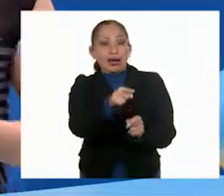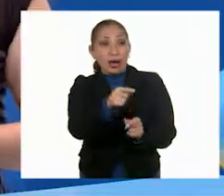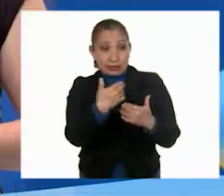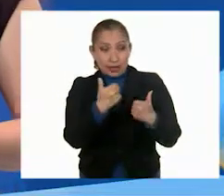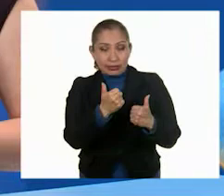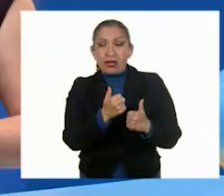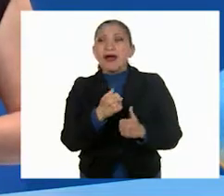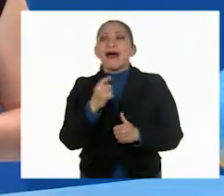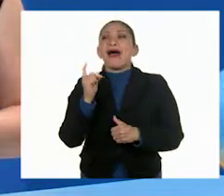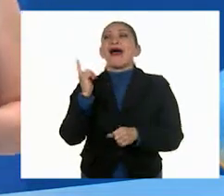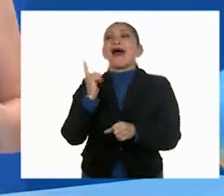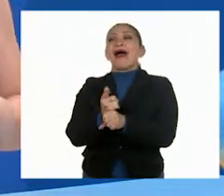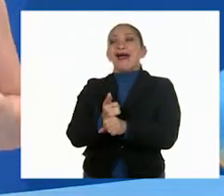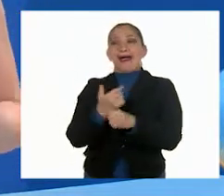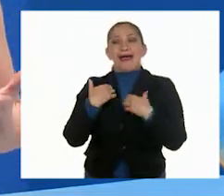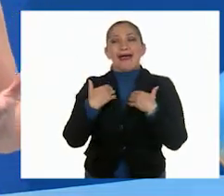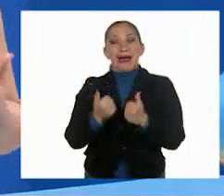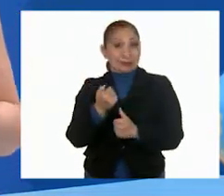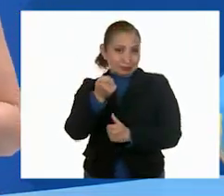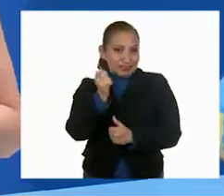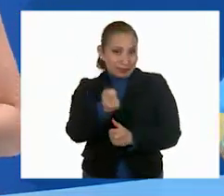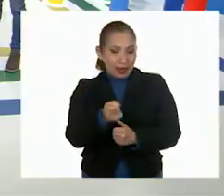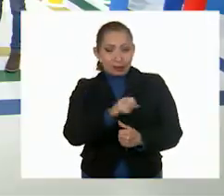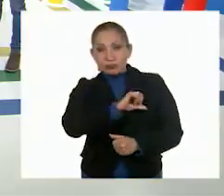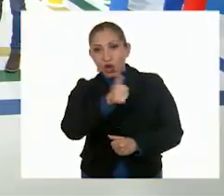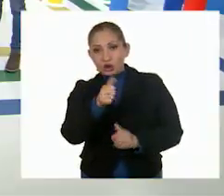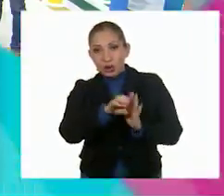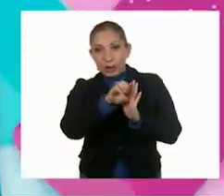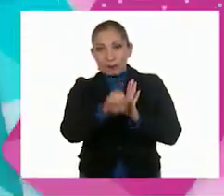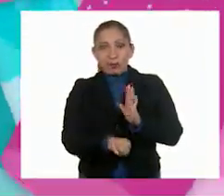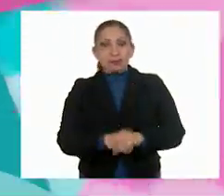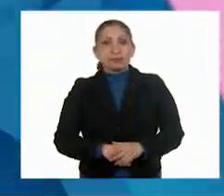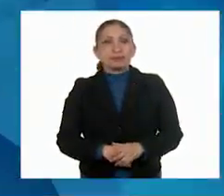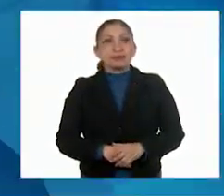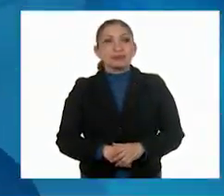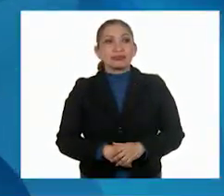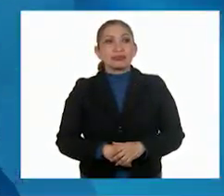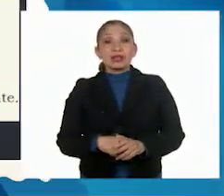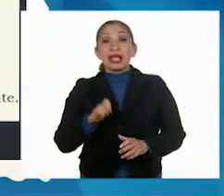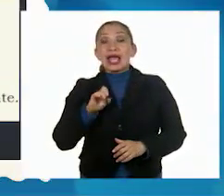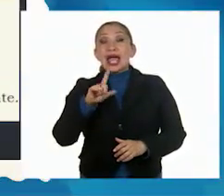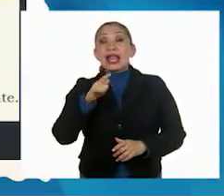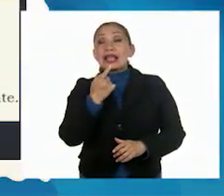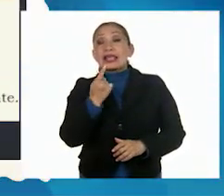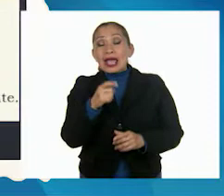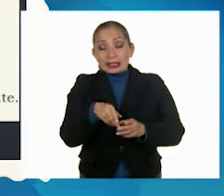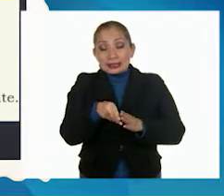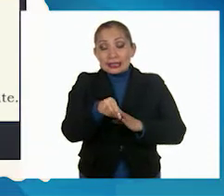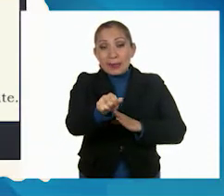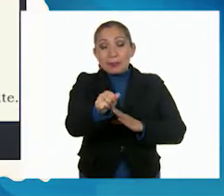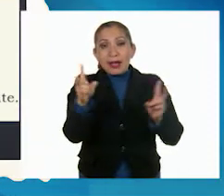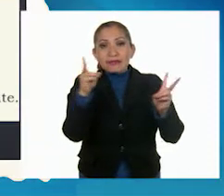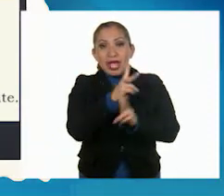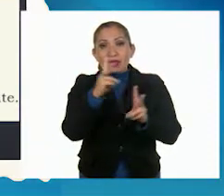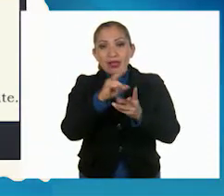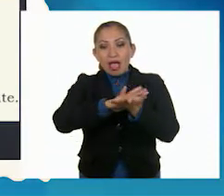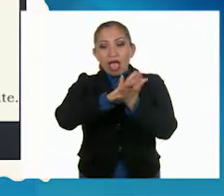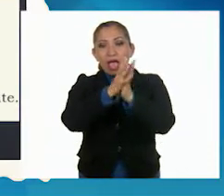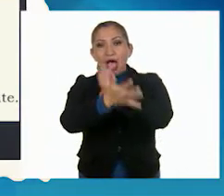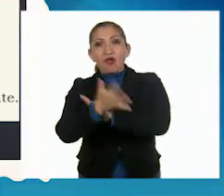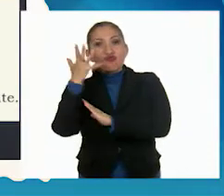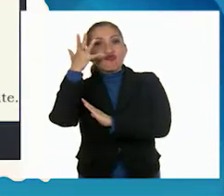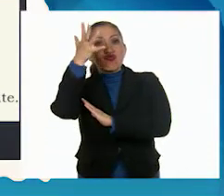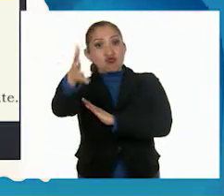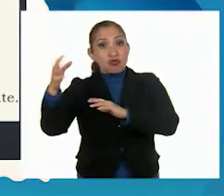Exacto. Muy bien. Muy bien. Otro ejemplo sería, el que siembra vientos cosecha tempestades. Ajá, ese